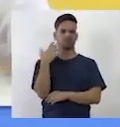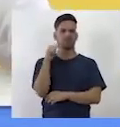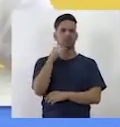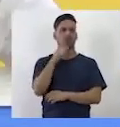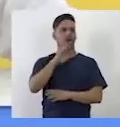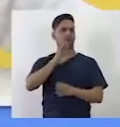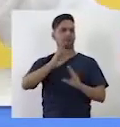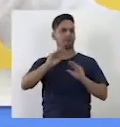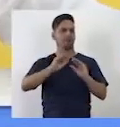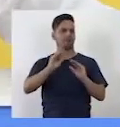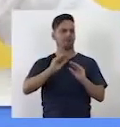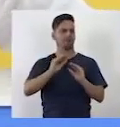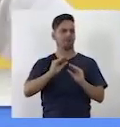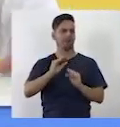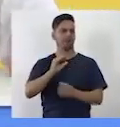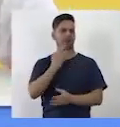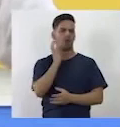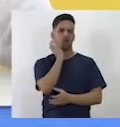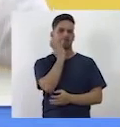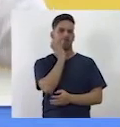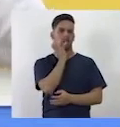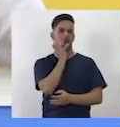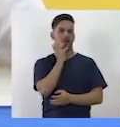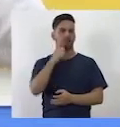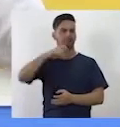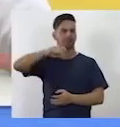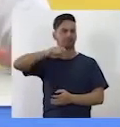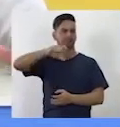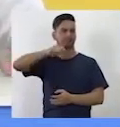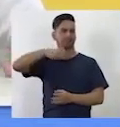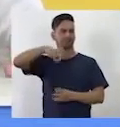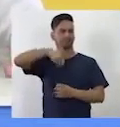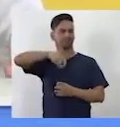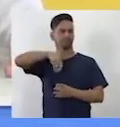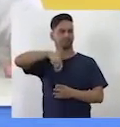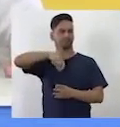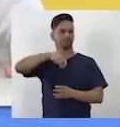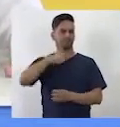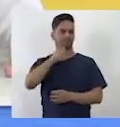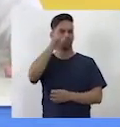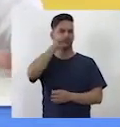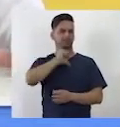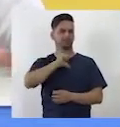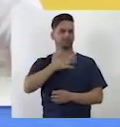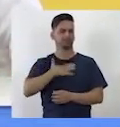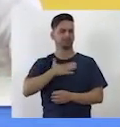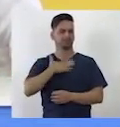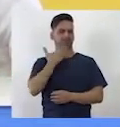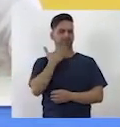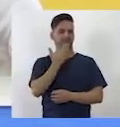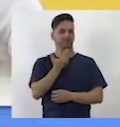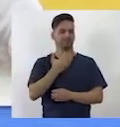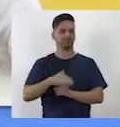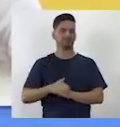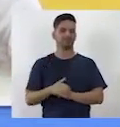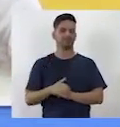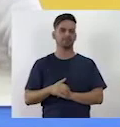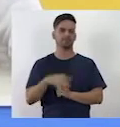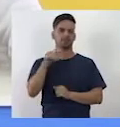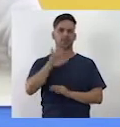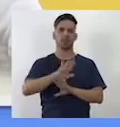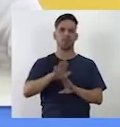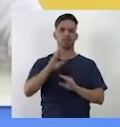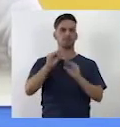o de limón en la casa hacer una limonada hacer una google gana toronja